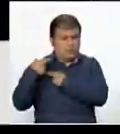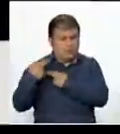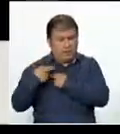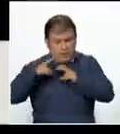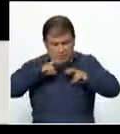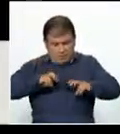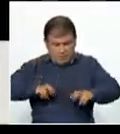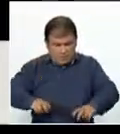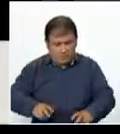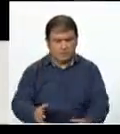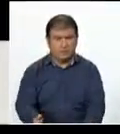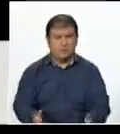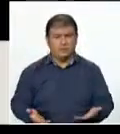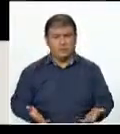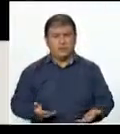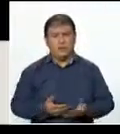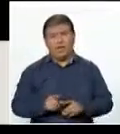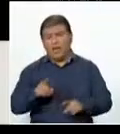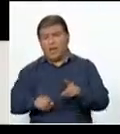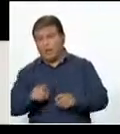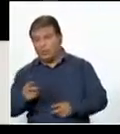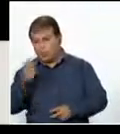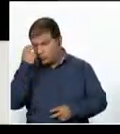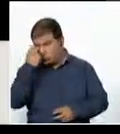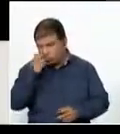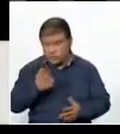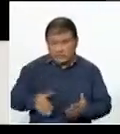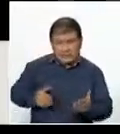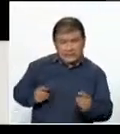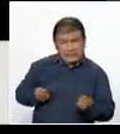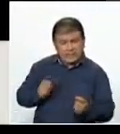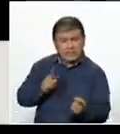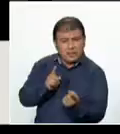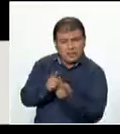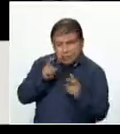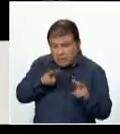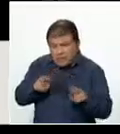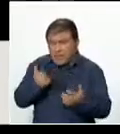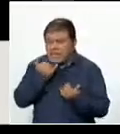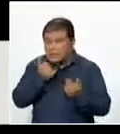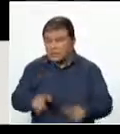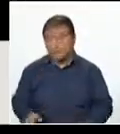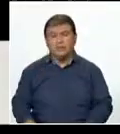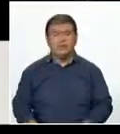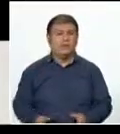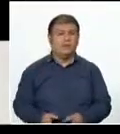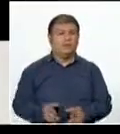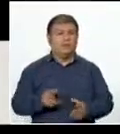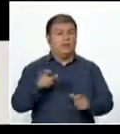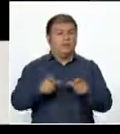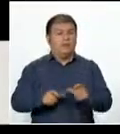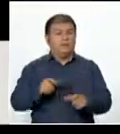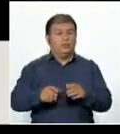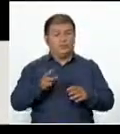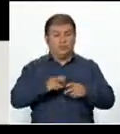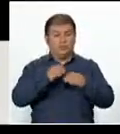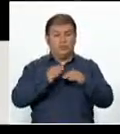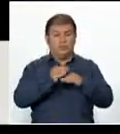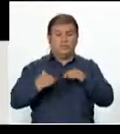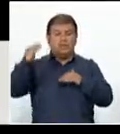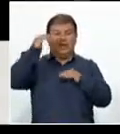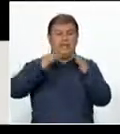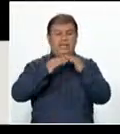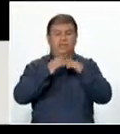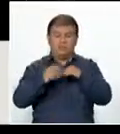ese tipo de diligencias, ¿no? Ven, algunos curiosos también intentan acercarse a observar lo que ha pasado, en verdad, a personas desde sus balcones.